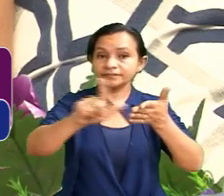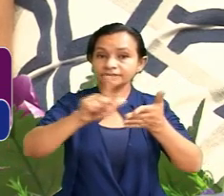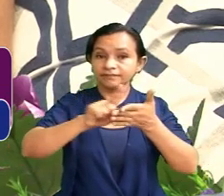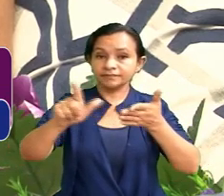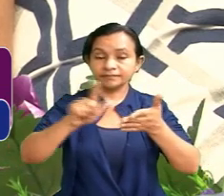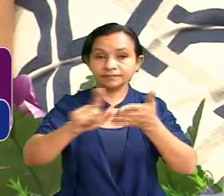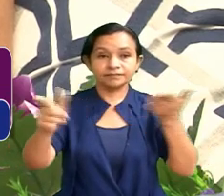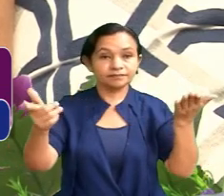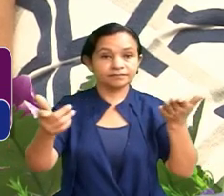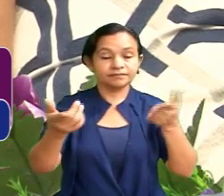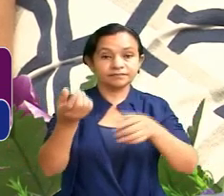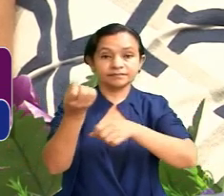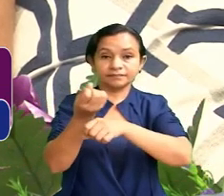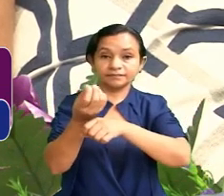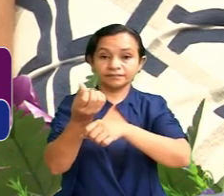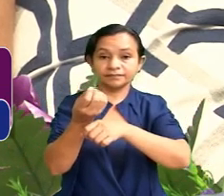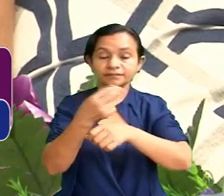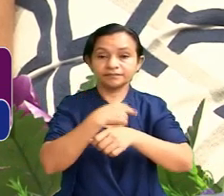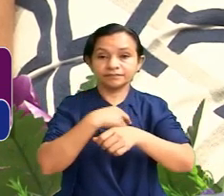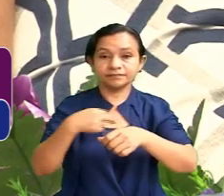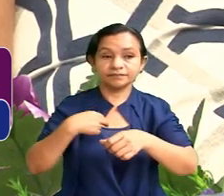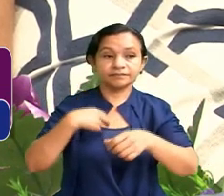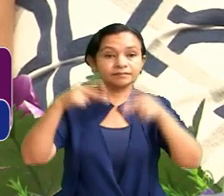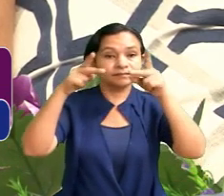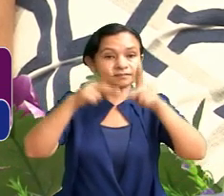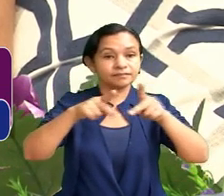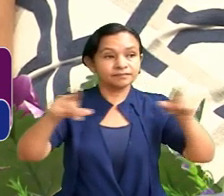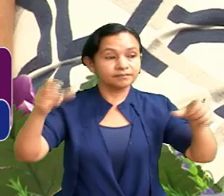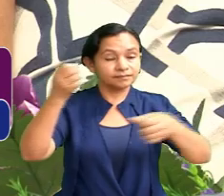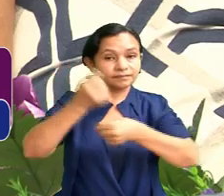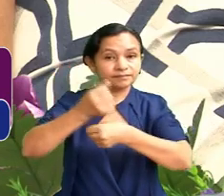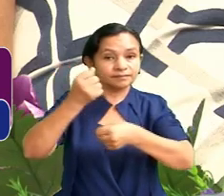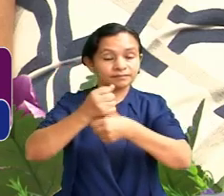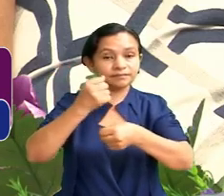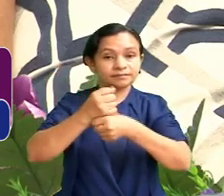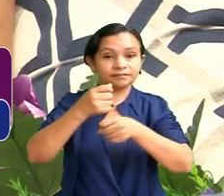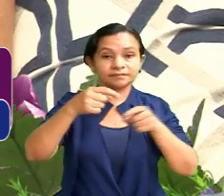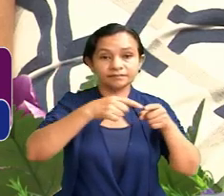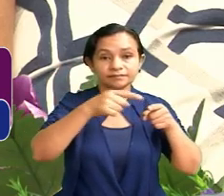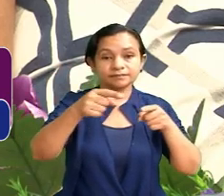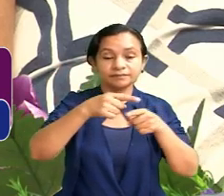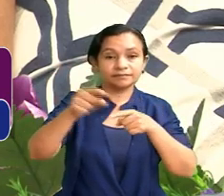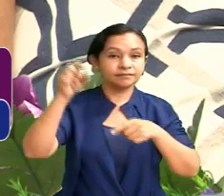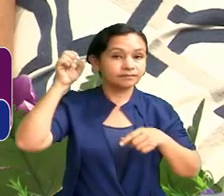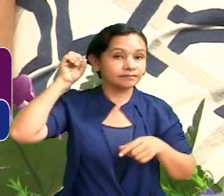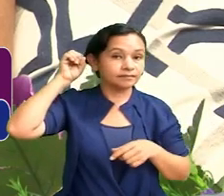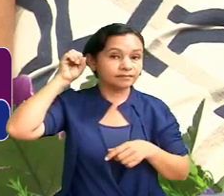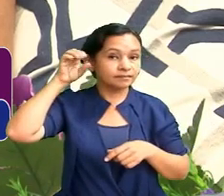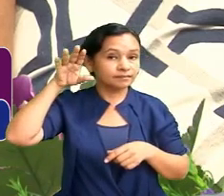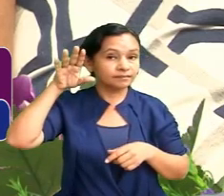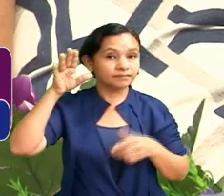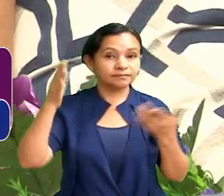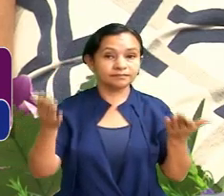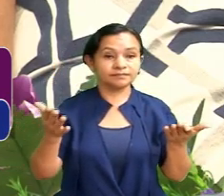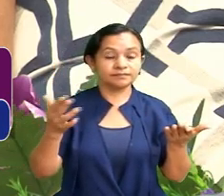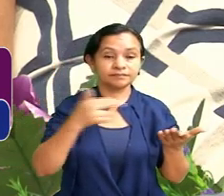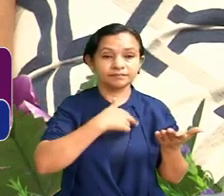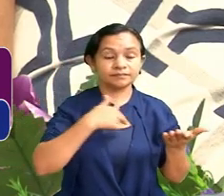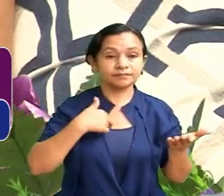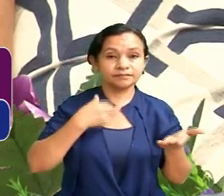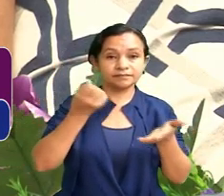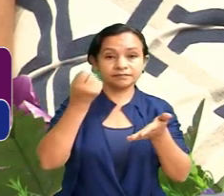verdad de servicios municipales ejecutando su plan de trabajo en todo el municipio y en los sitios turísticos porque durante la semana